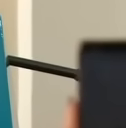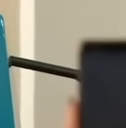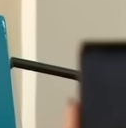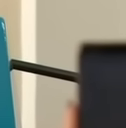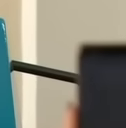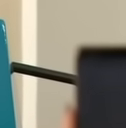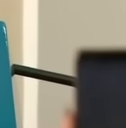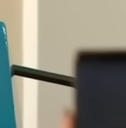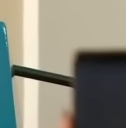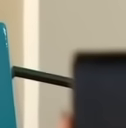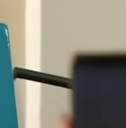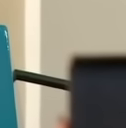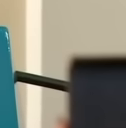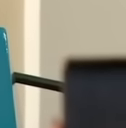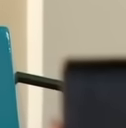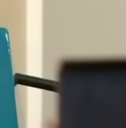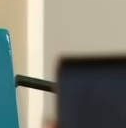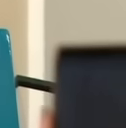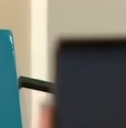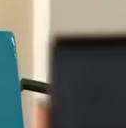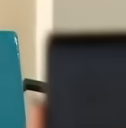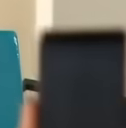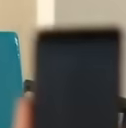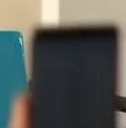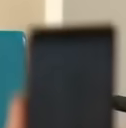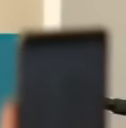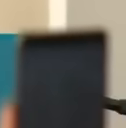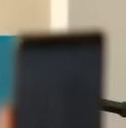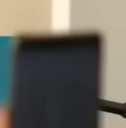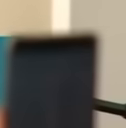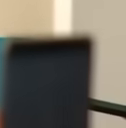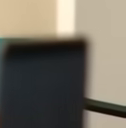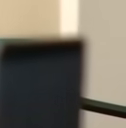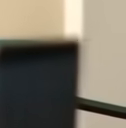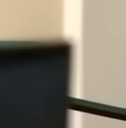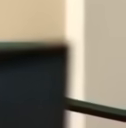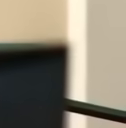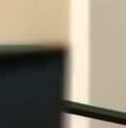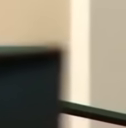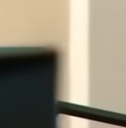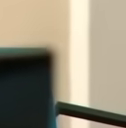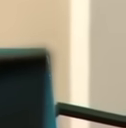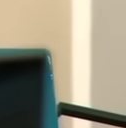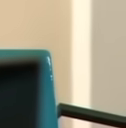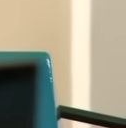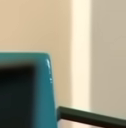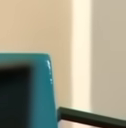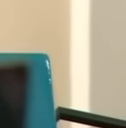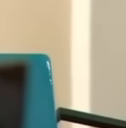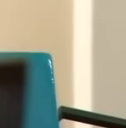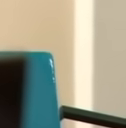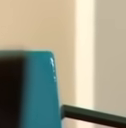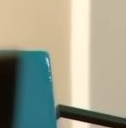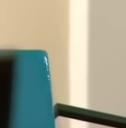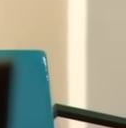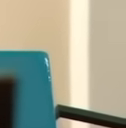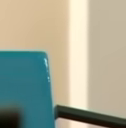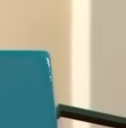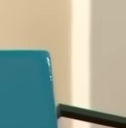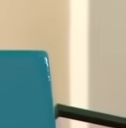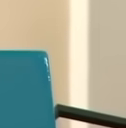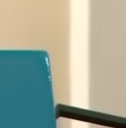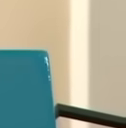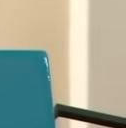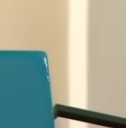Colombia hoy, para el Gobierno Nacional, para el Ministerio del Trabajo, para el Ministerio